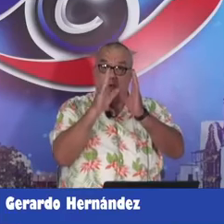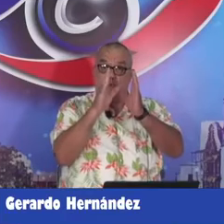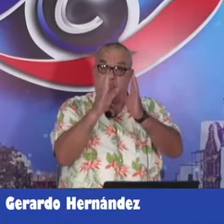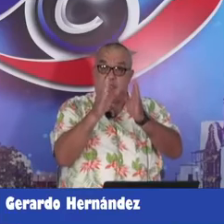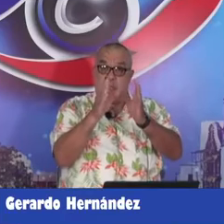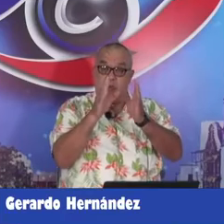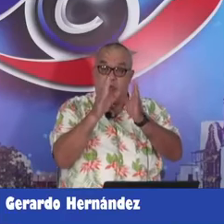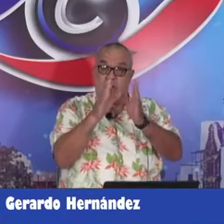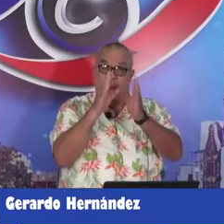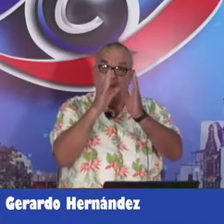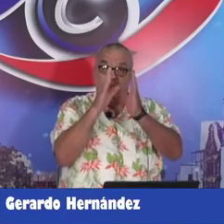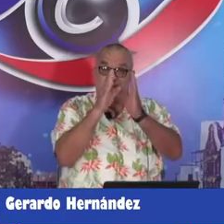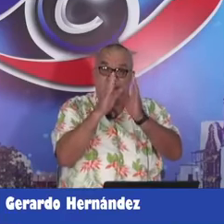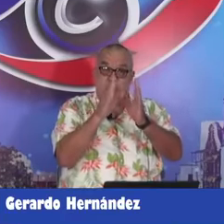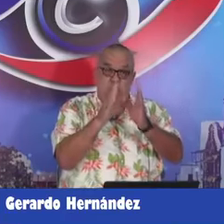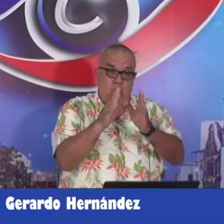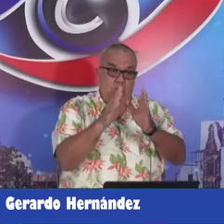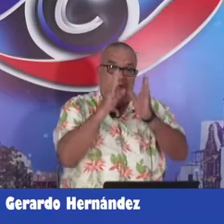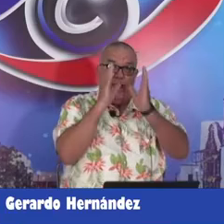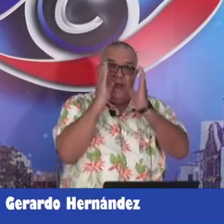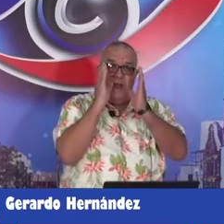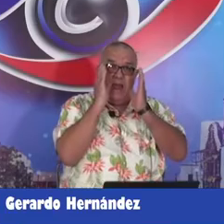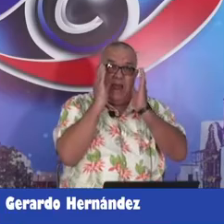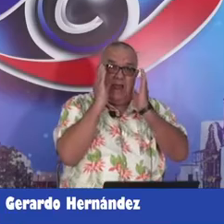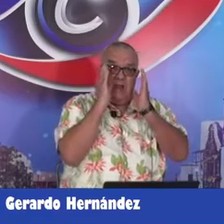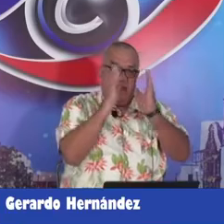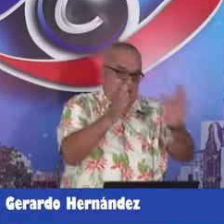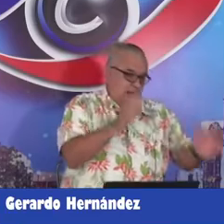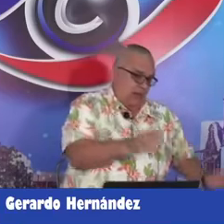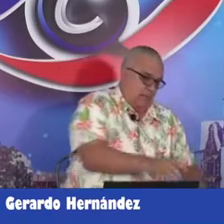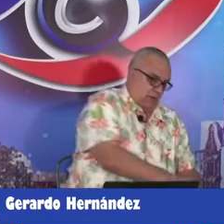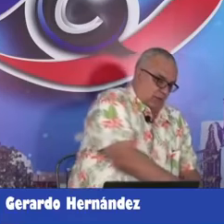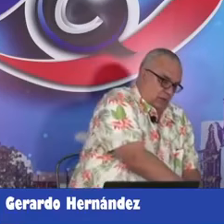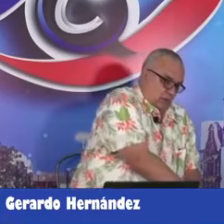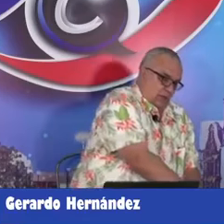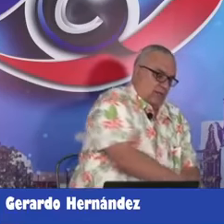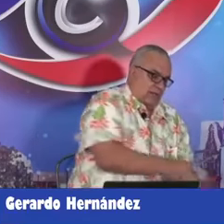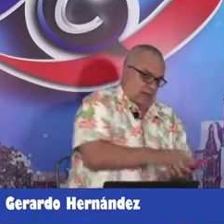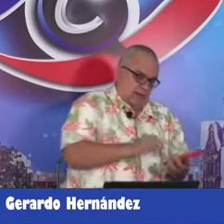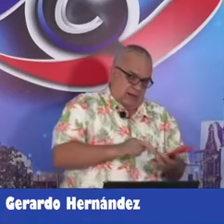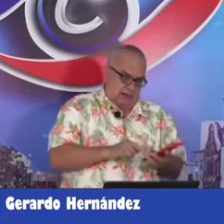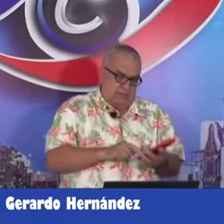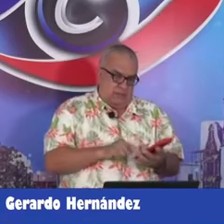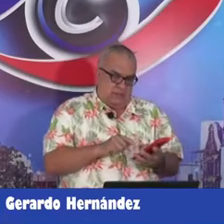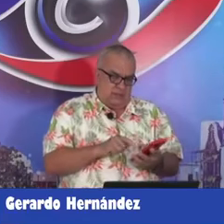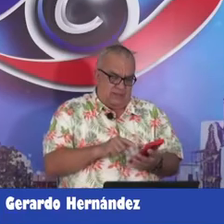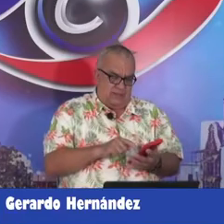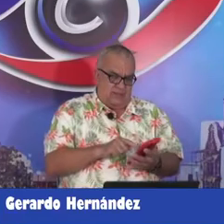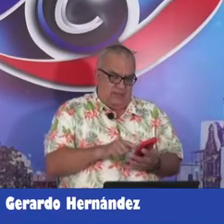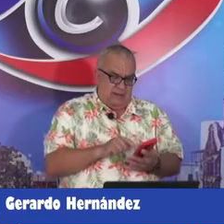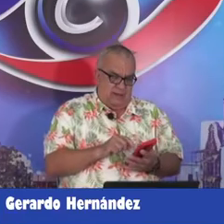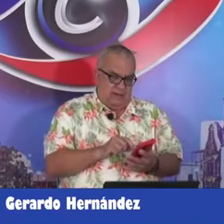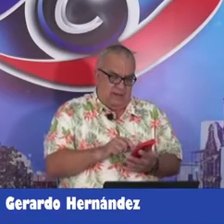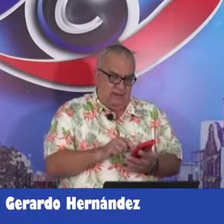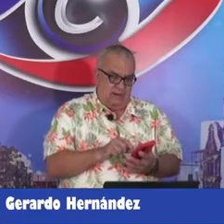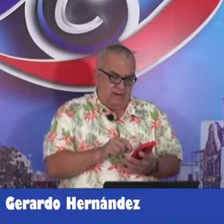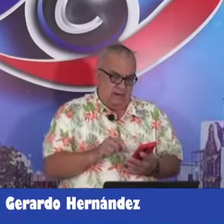cobrando 80 millones al municipio. La administración, ahí está la administración de